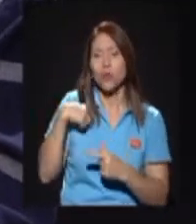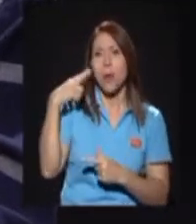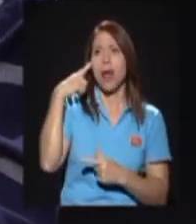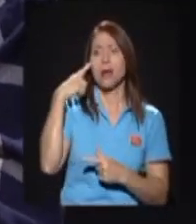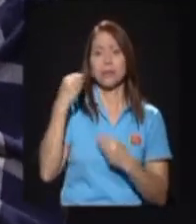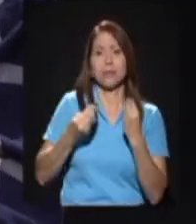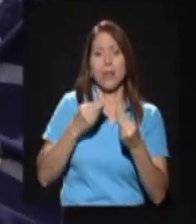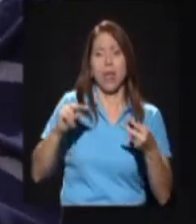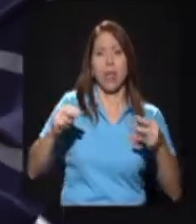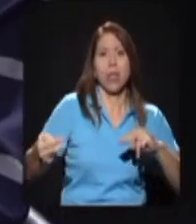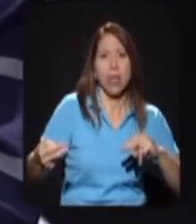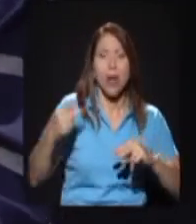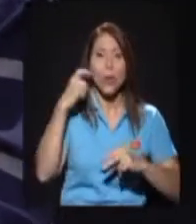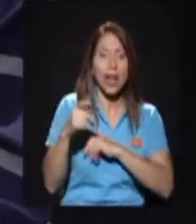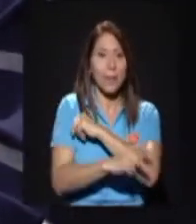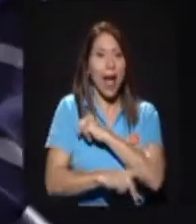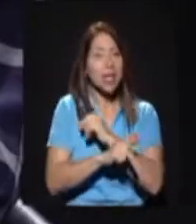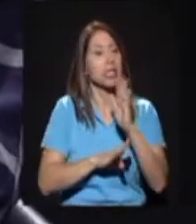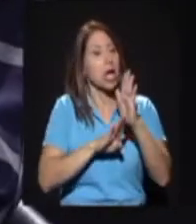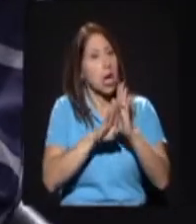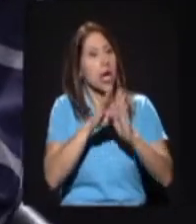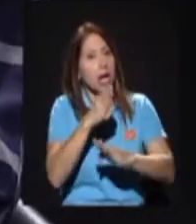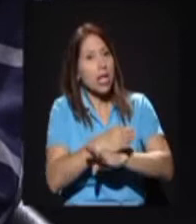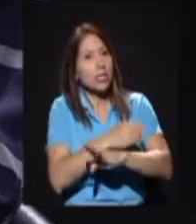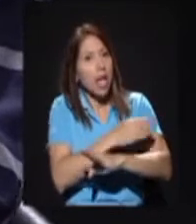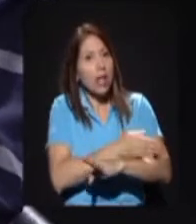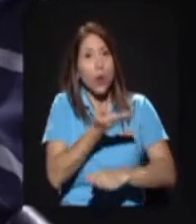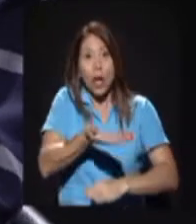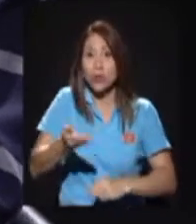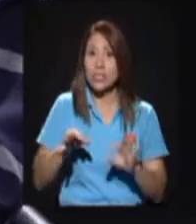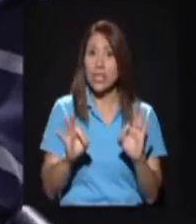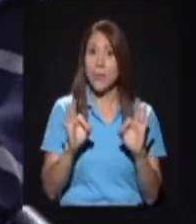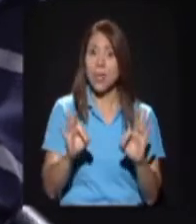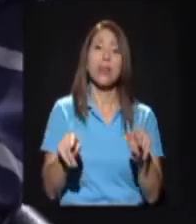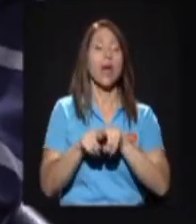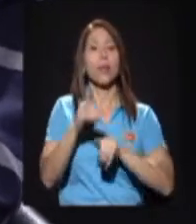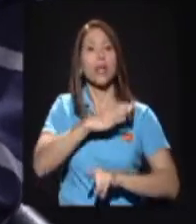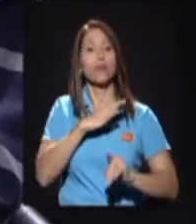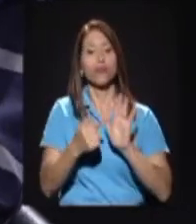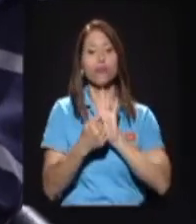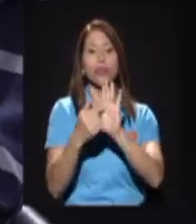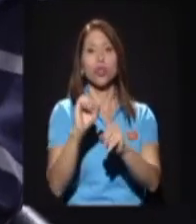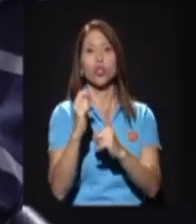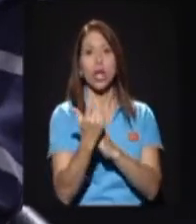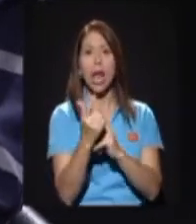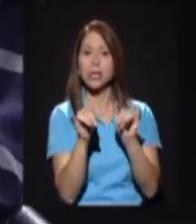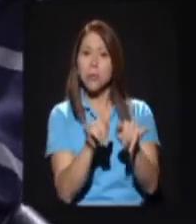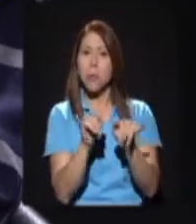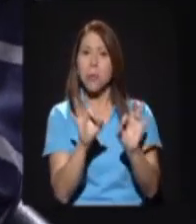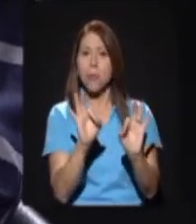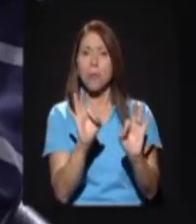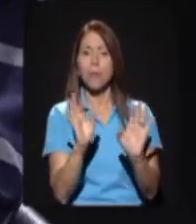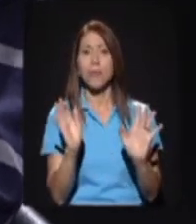muy contradictorio porque el país está creciendo, hay cosas que están bien, incluso los indicadores sociales se mantienen relativamente bien,